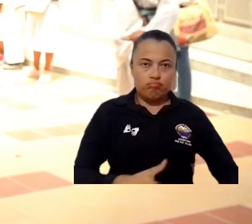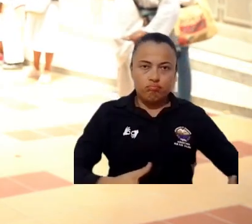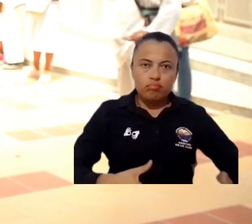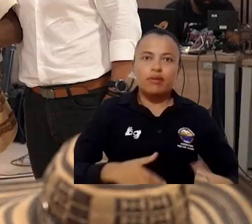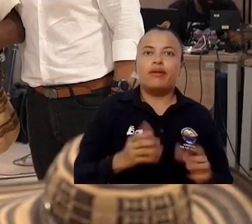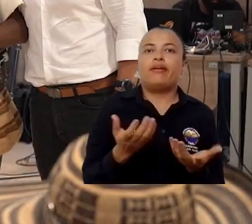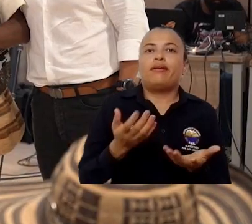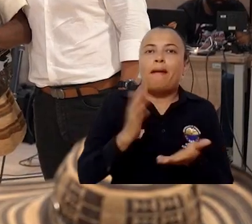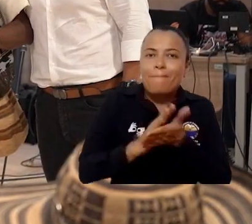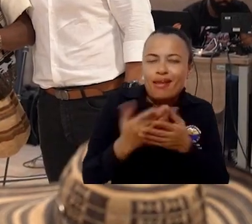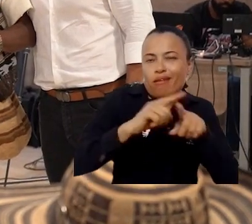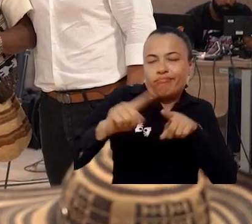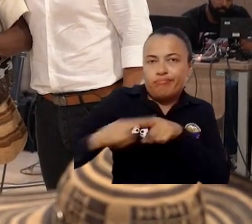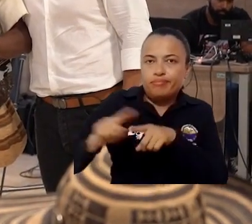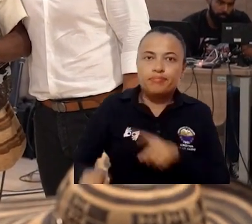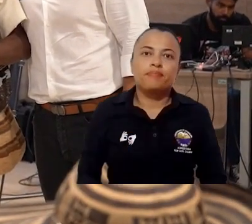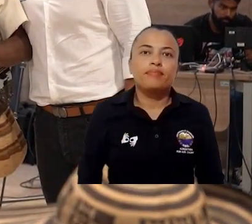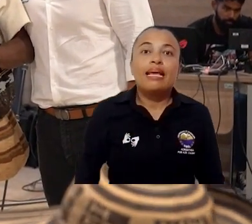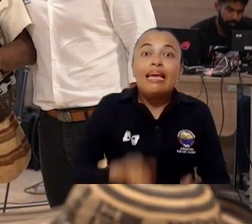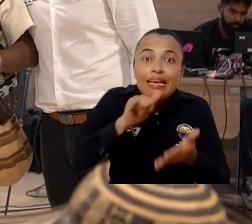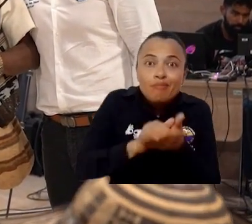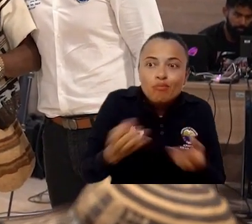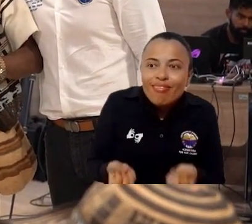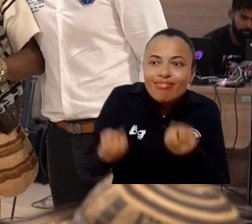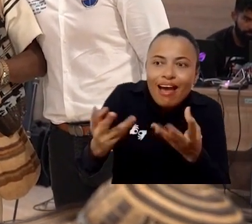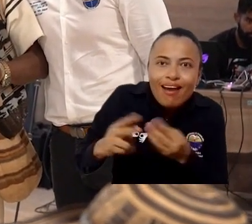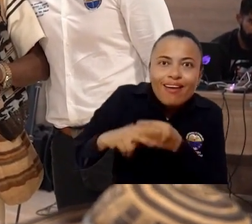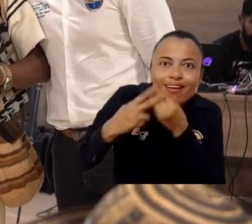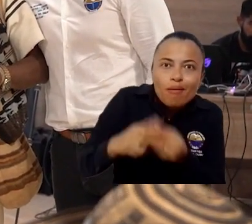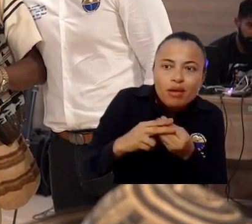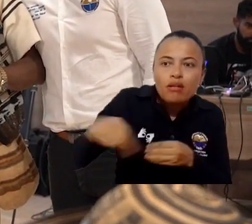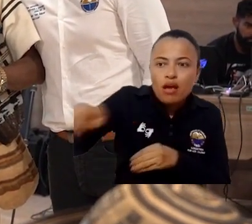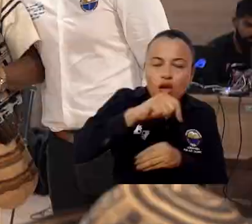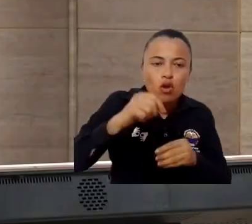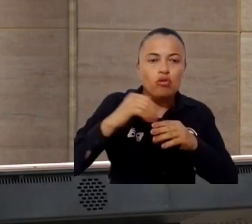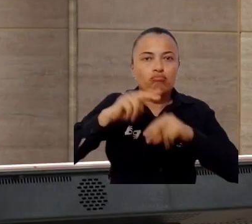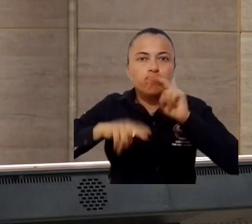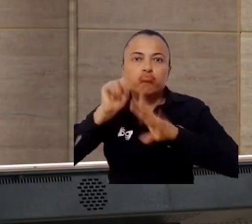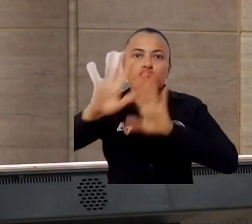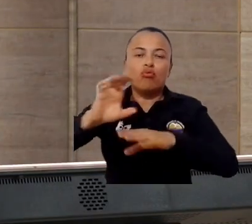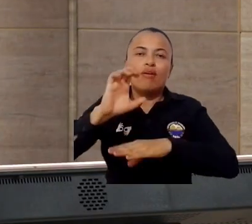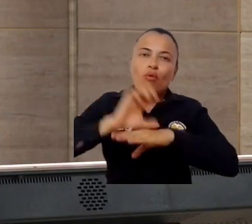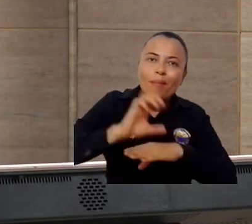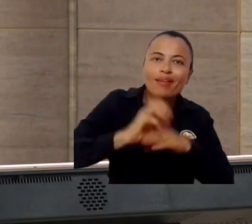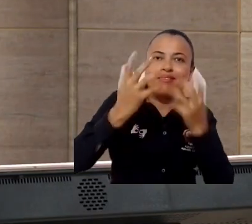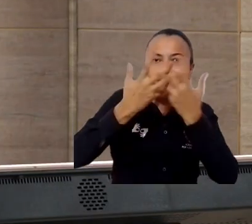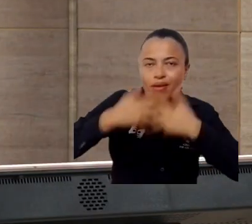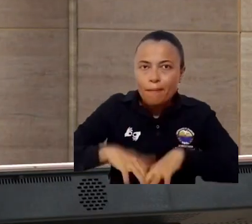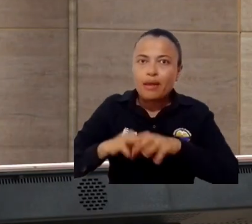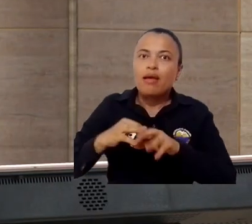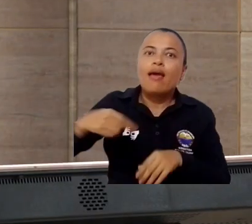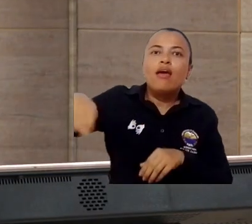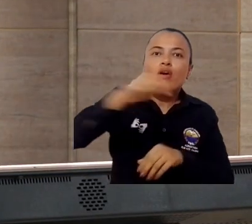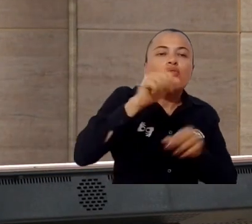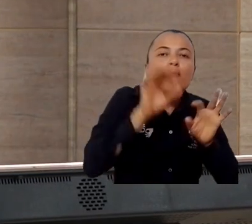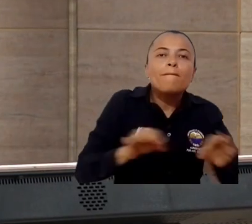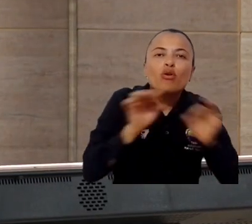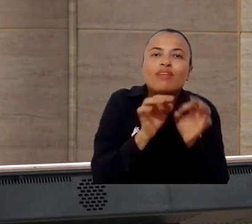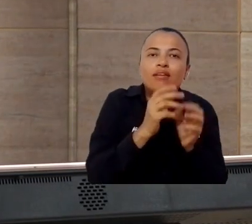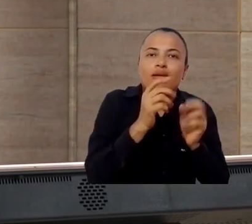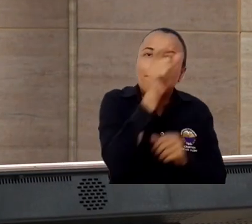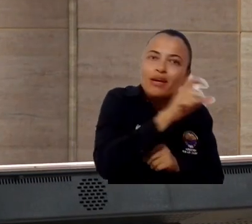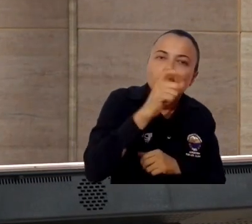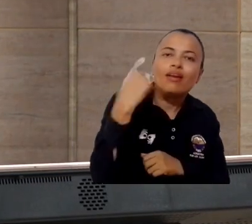otras cosas. Así que si esto les da las herramientas para que constituyan sus cooperativas, para que la gente reconozca lo que significa una